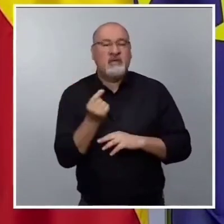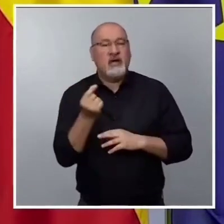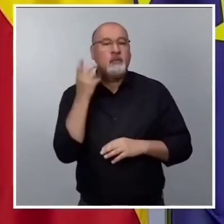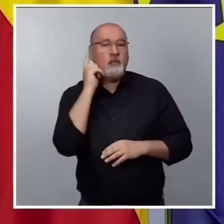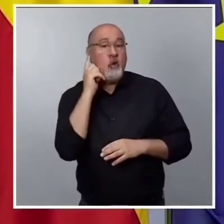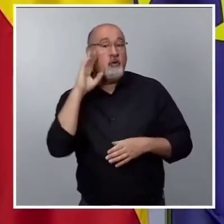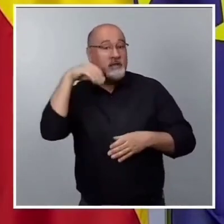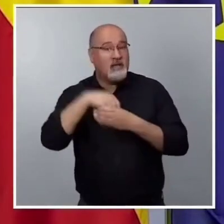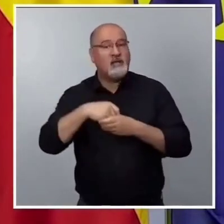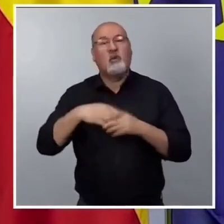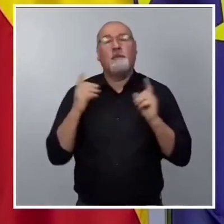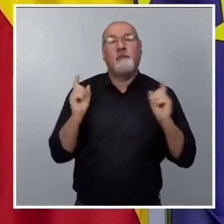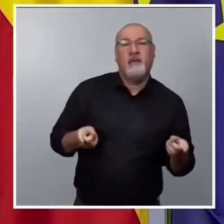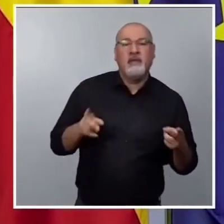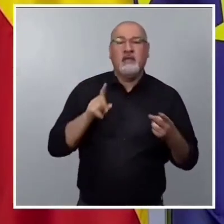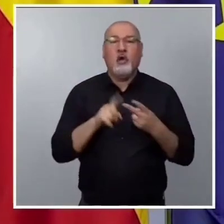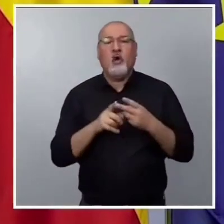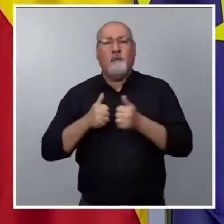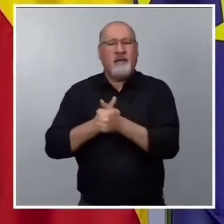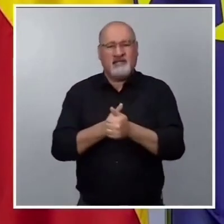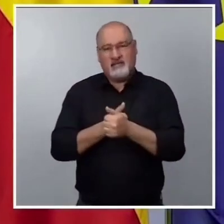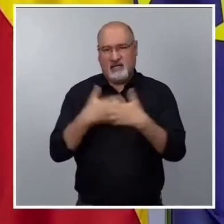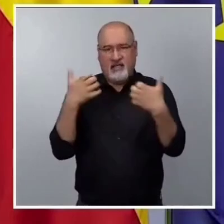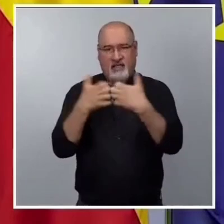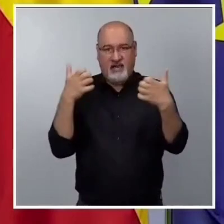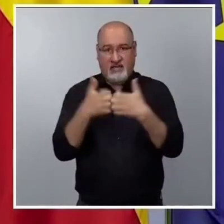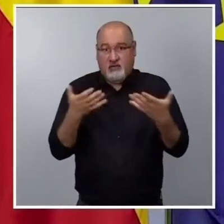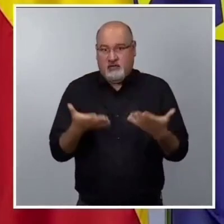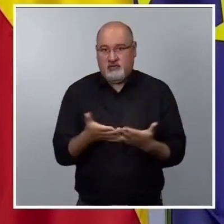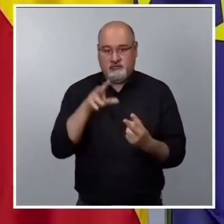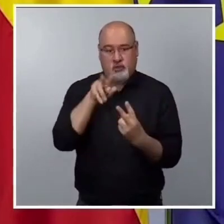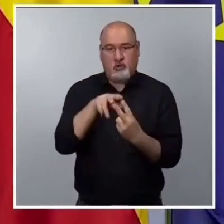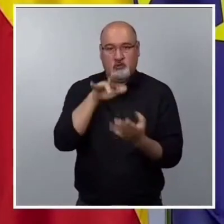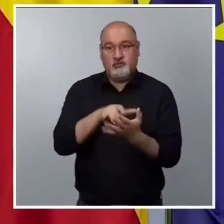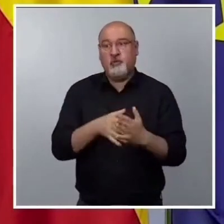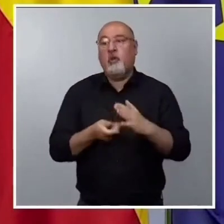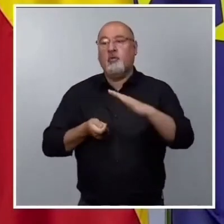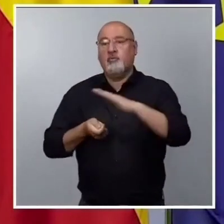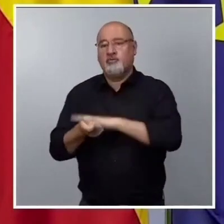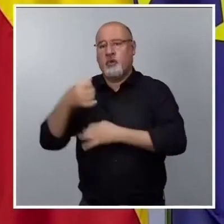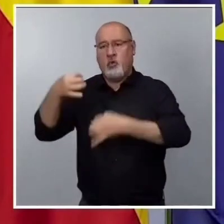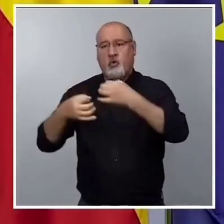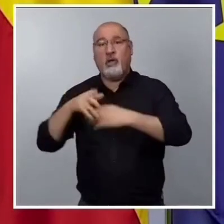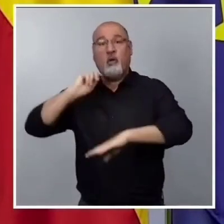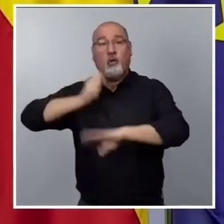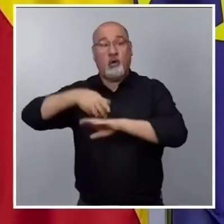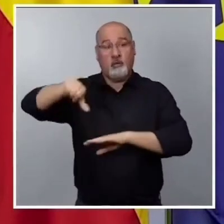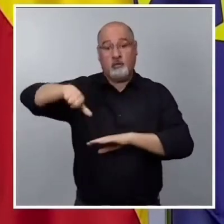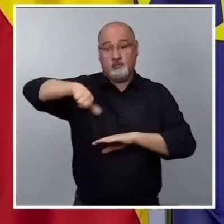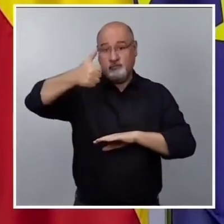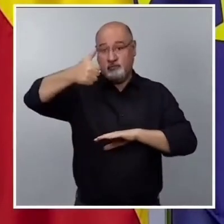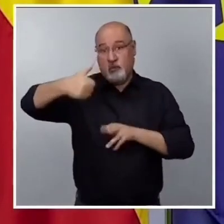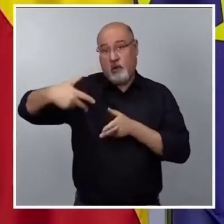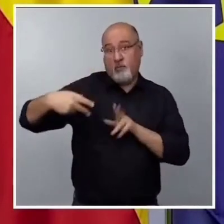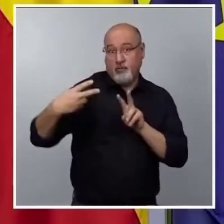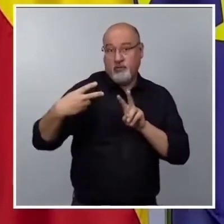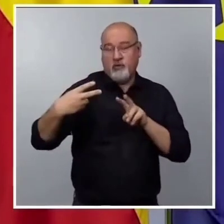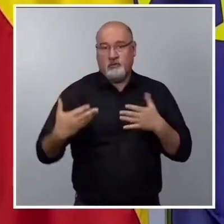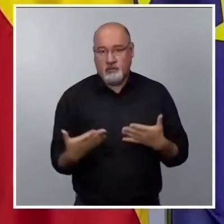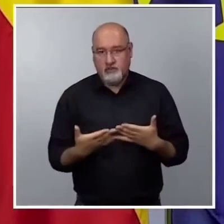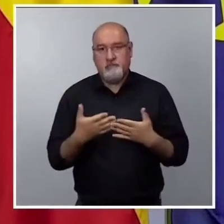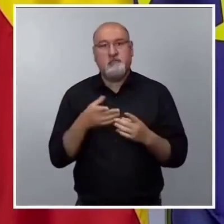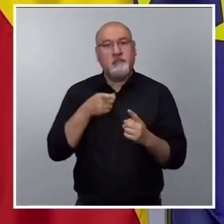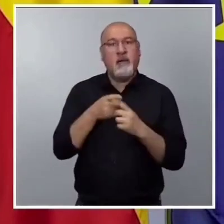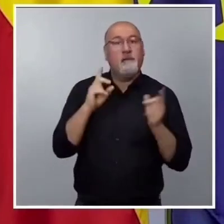que cuando se produce alguno de esos dos de alguna de esas dos condiciones o bien para prevenir o bien para perseguir se puede